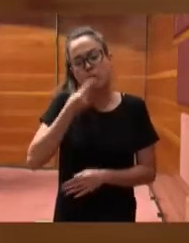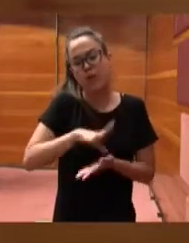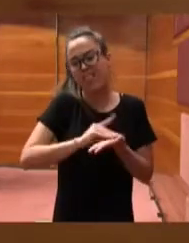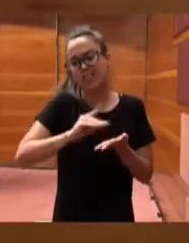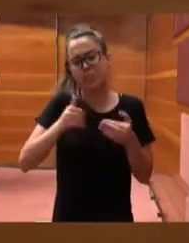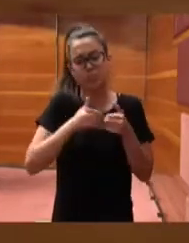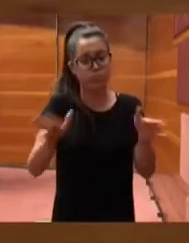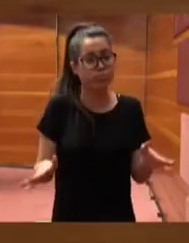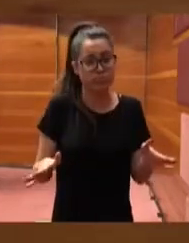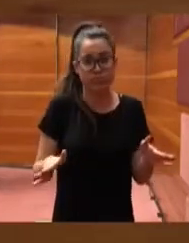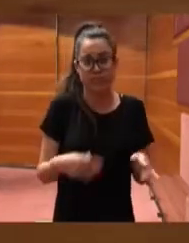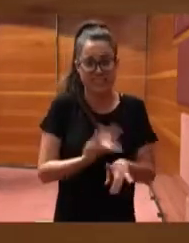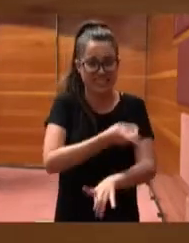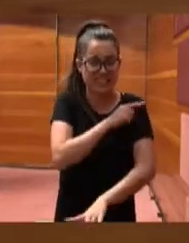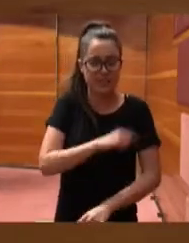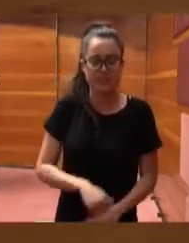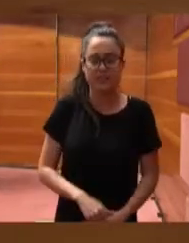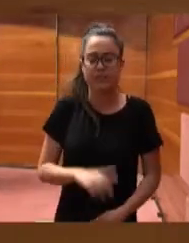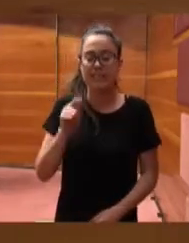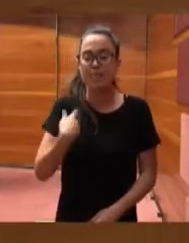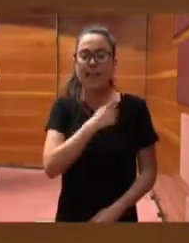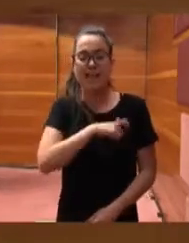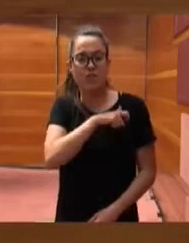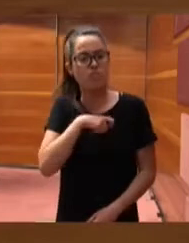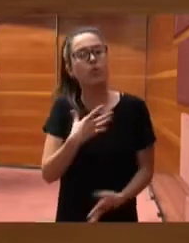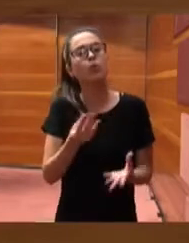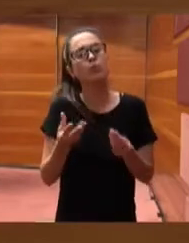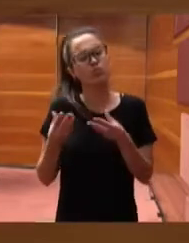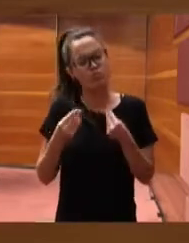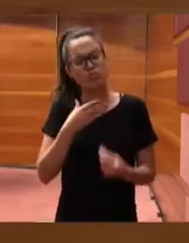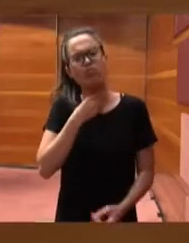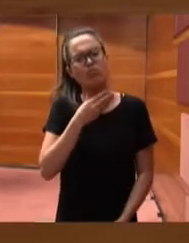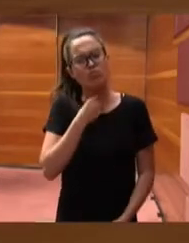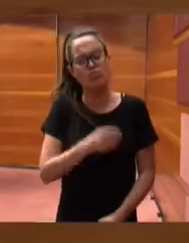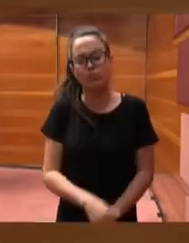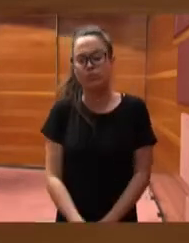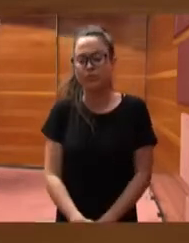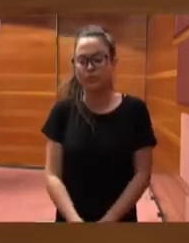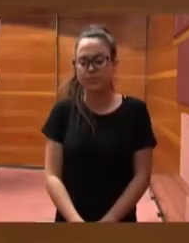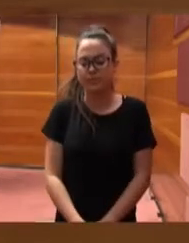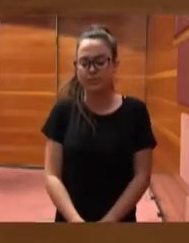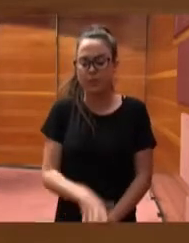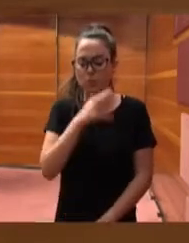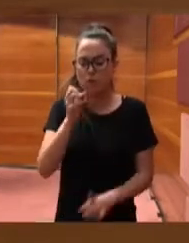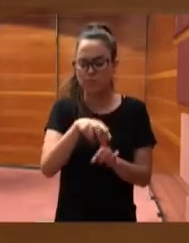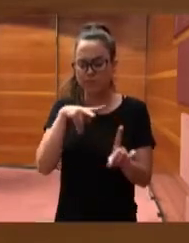todo. A mí Reino Unido me gusta especialmente porque tienen una